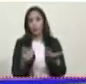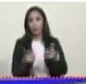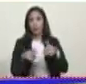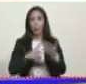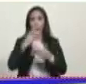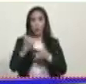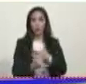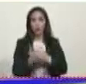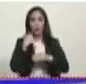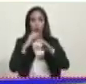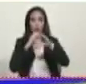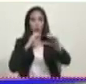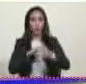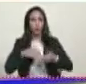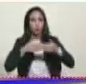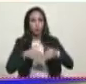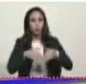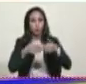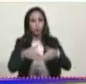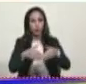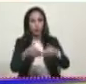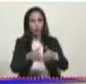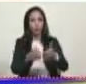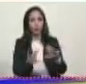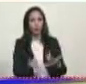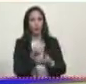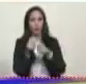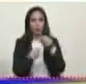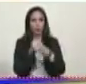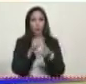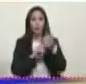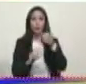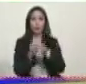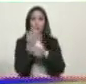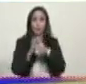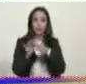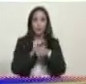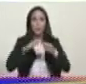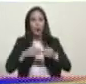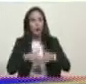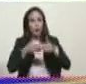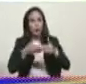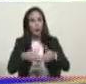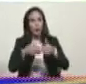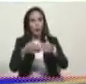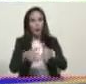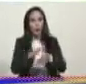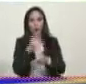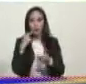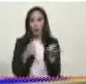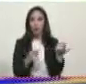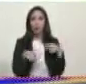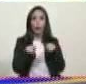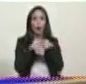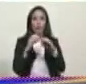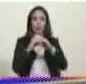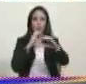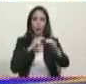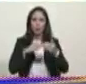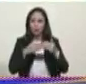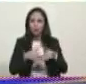proyecto Transporte Acuático de Pasajeros. Lanzamiento de un barco de transporte